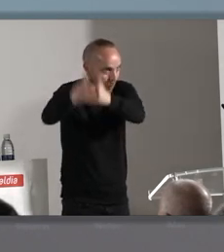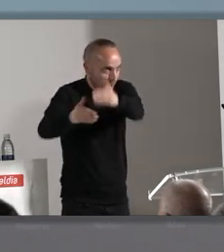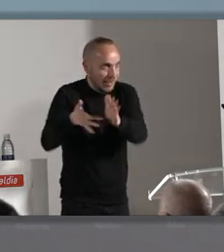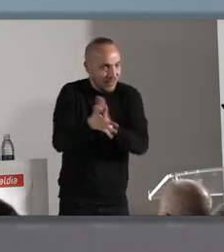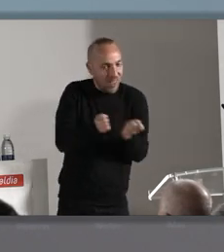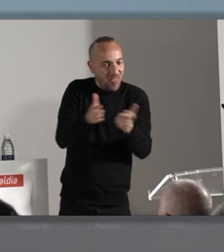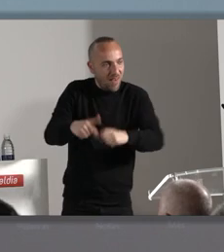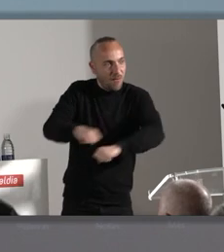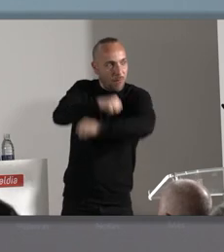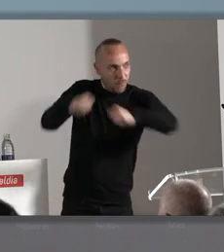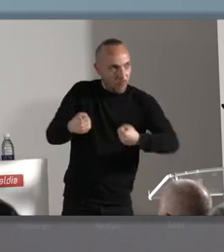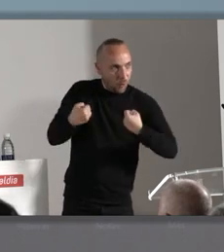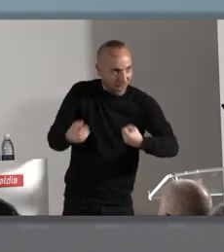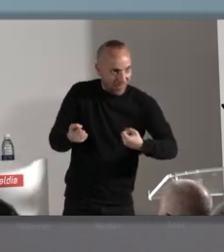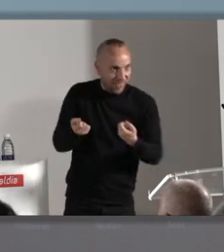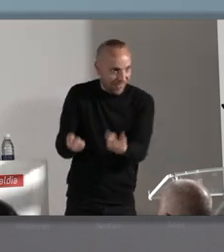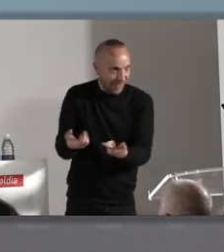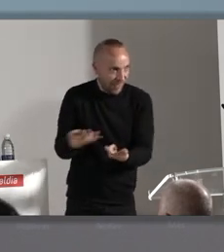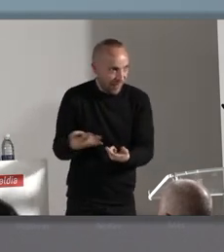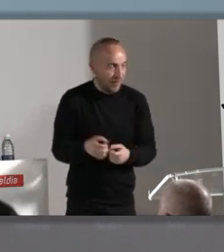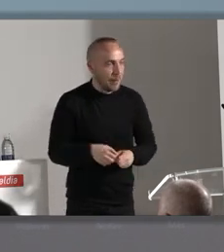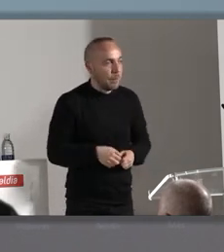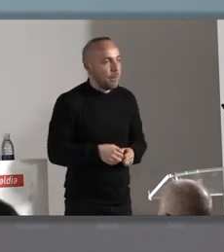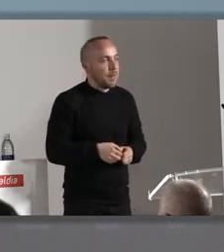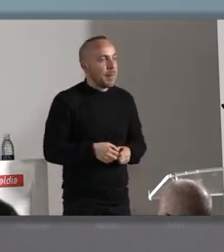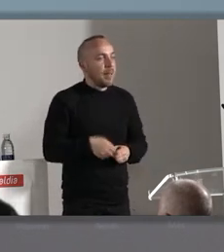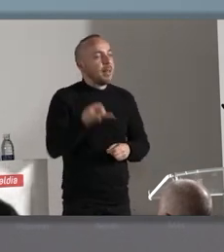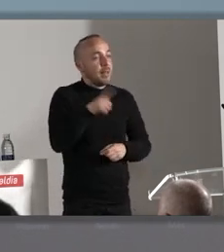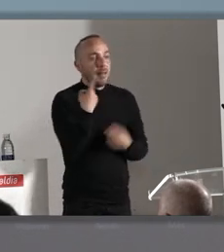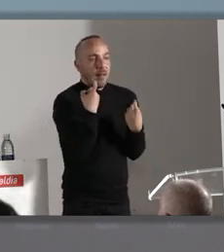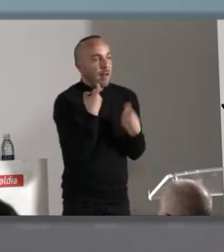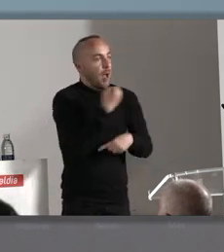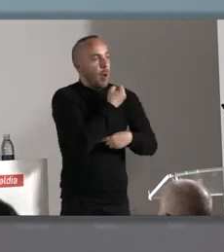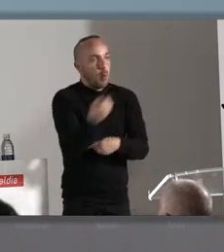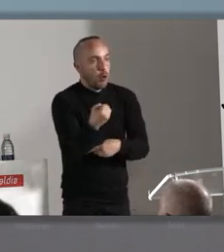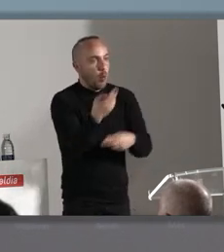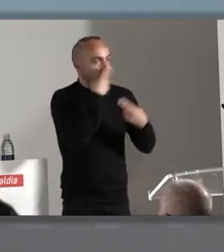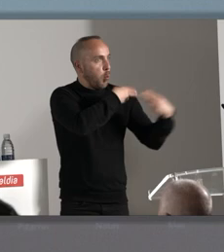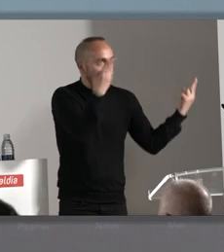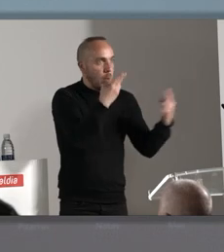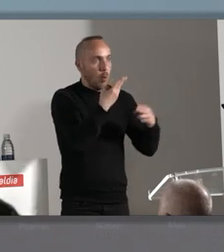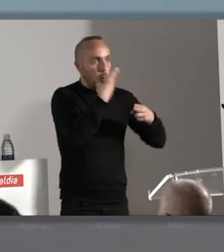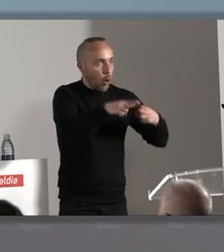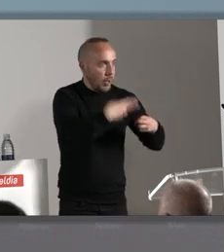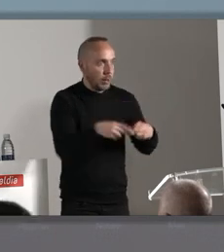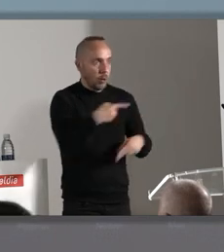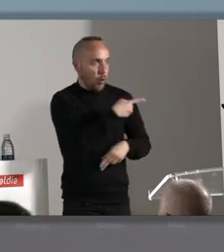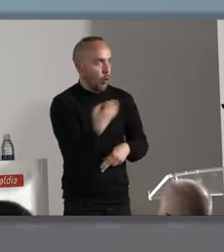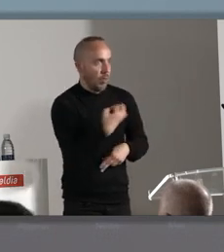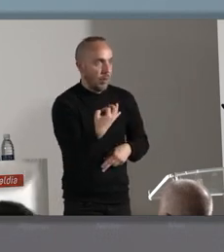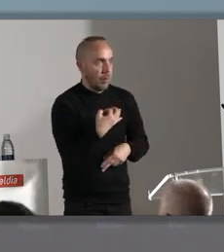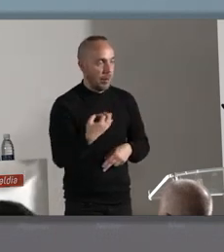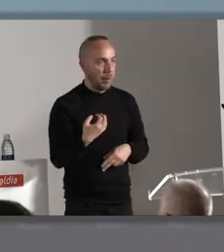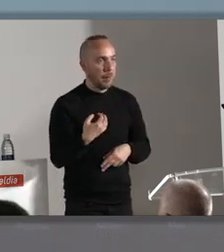fortalecerla y hacerla crecer, ¿no? La necesidad de un apoyo político amplio y diverso. Esto también nos ha pasado en Cataluña,